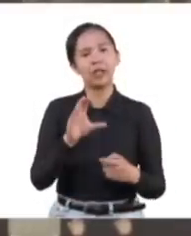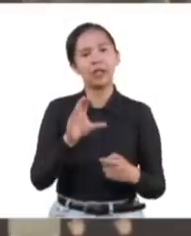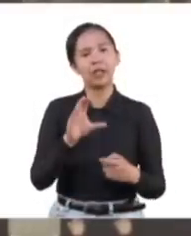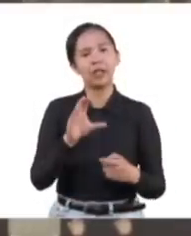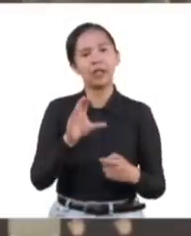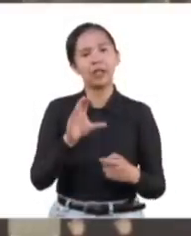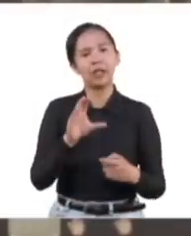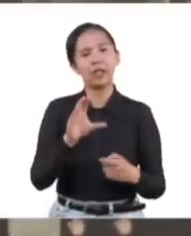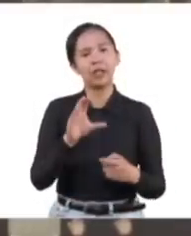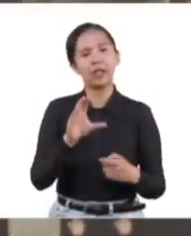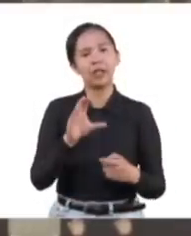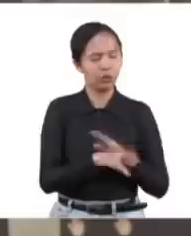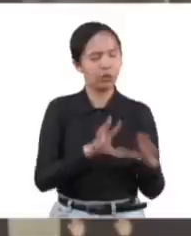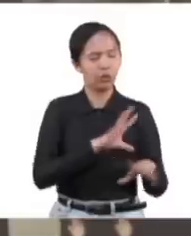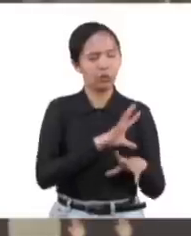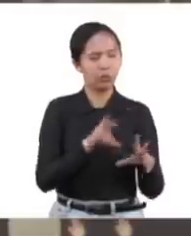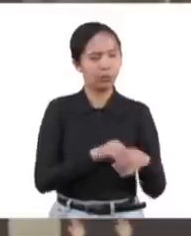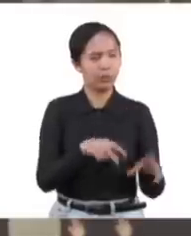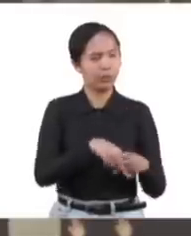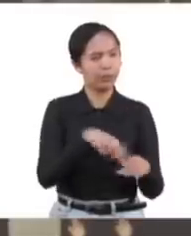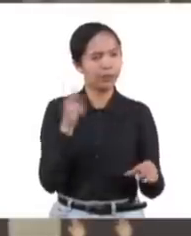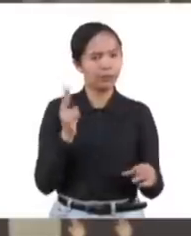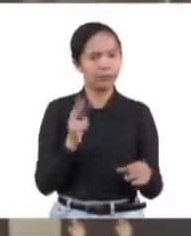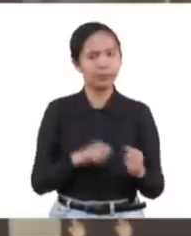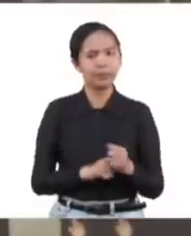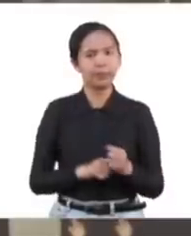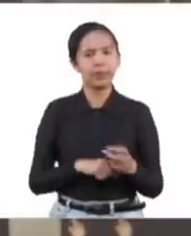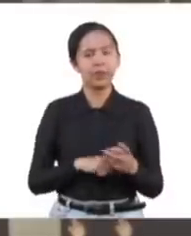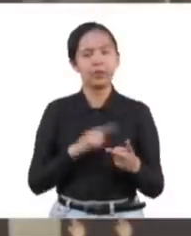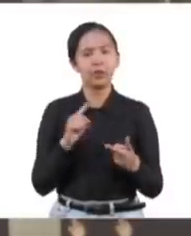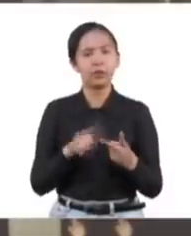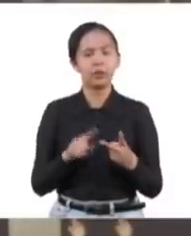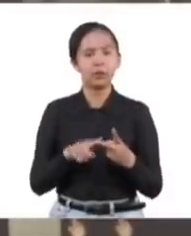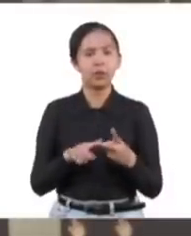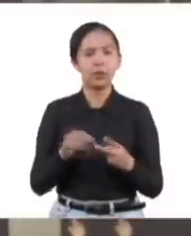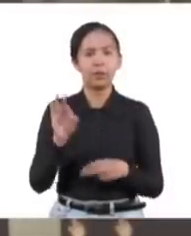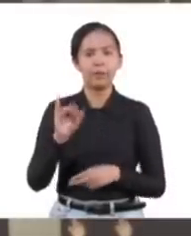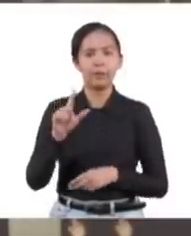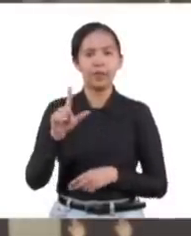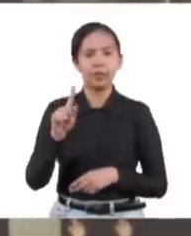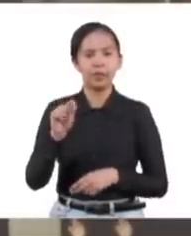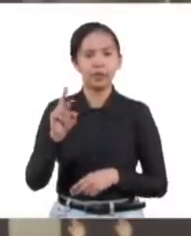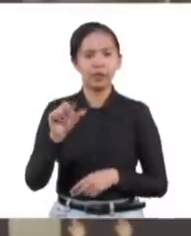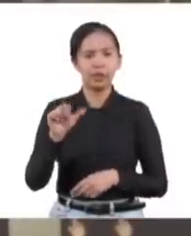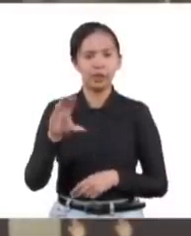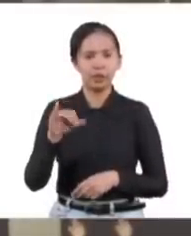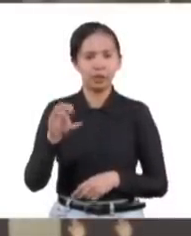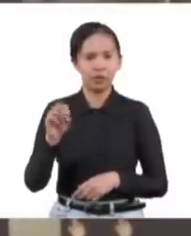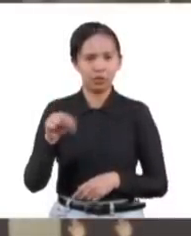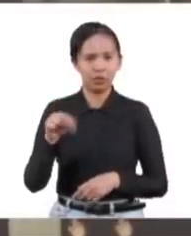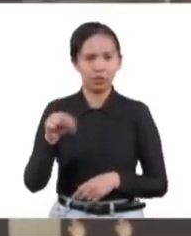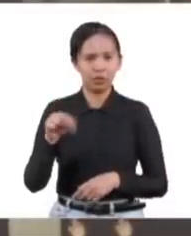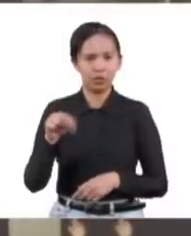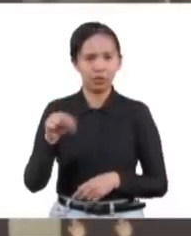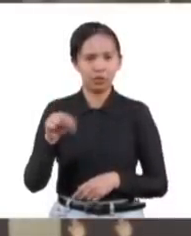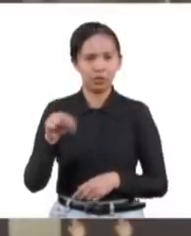se vació completamente. Se arreglaron todas las filtraciones de agua que